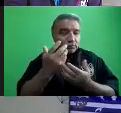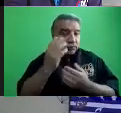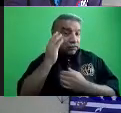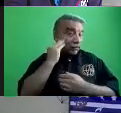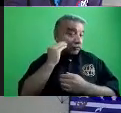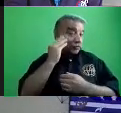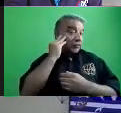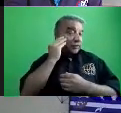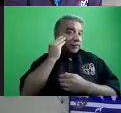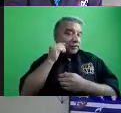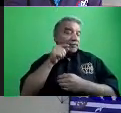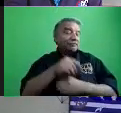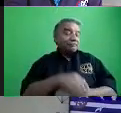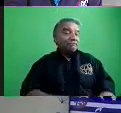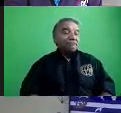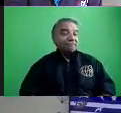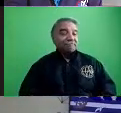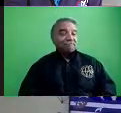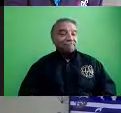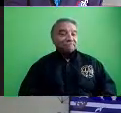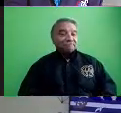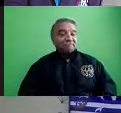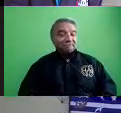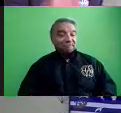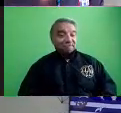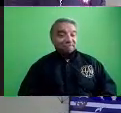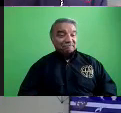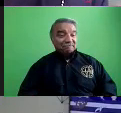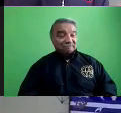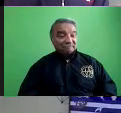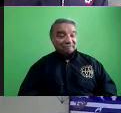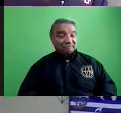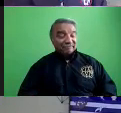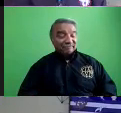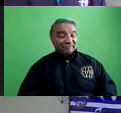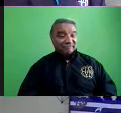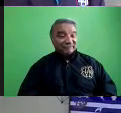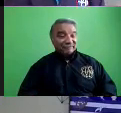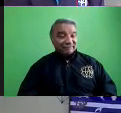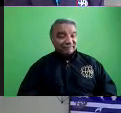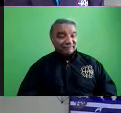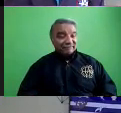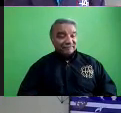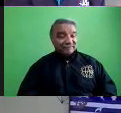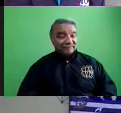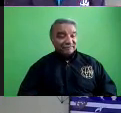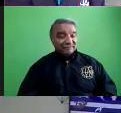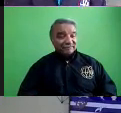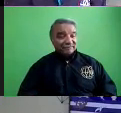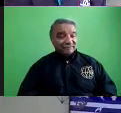y se enferma, hay que ayudar también. Entonces, él ha tenido una bonita